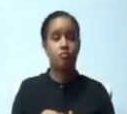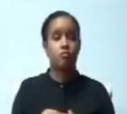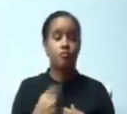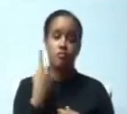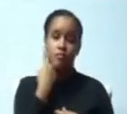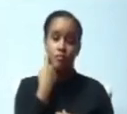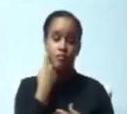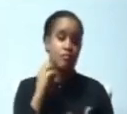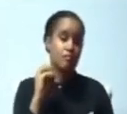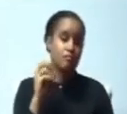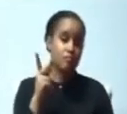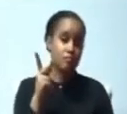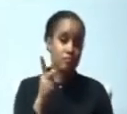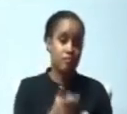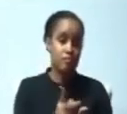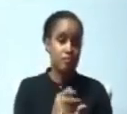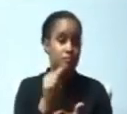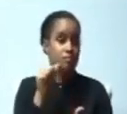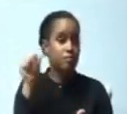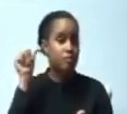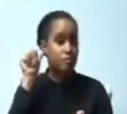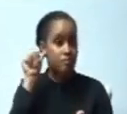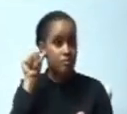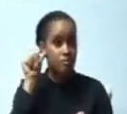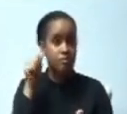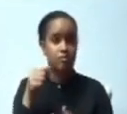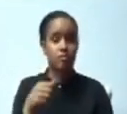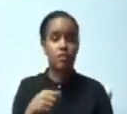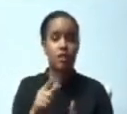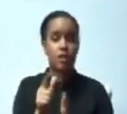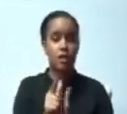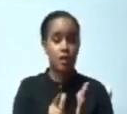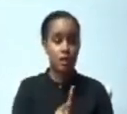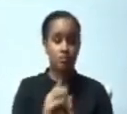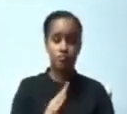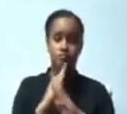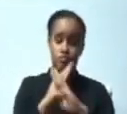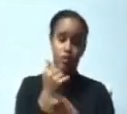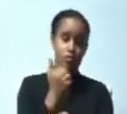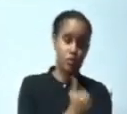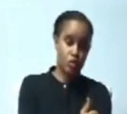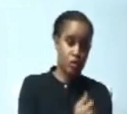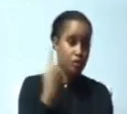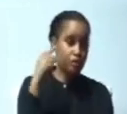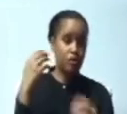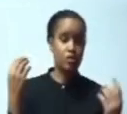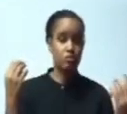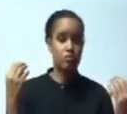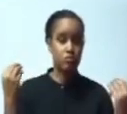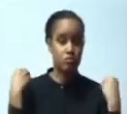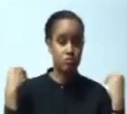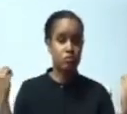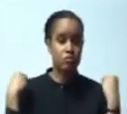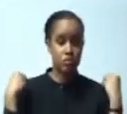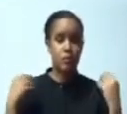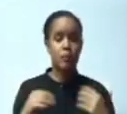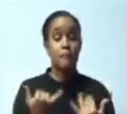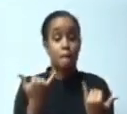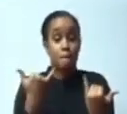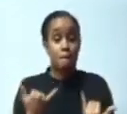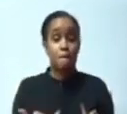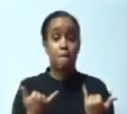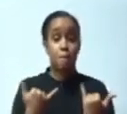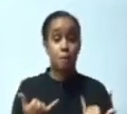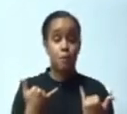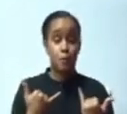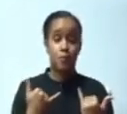de aprobar en el día de ayer la ley antidopaje, la modificación a la ley para conocer esta parte, y hoy